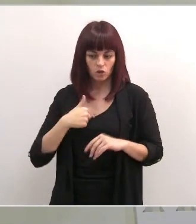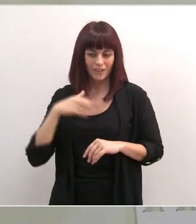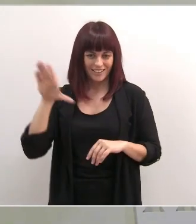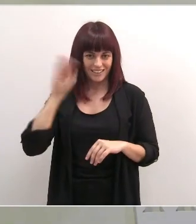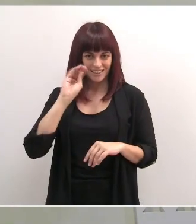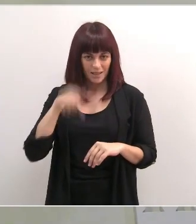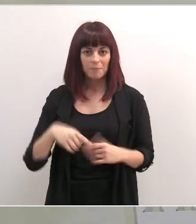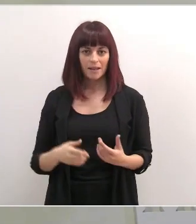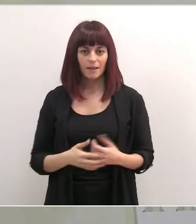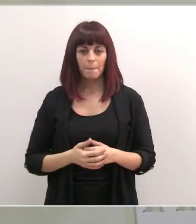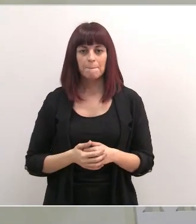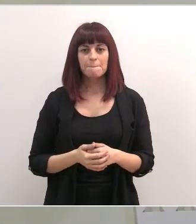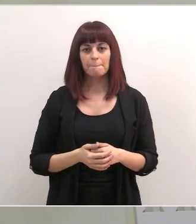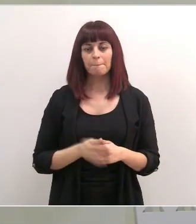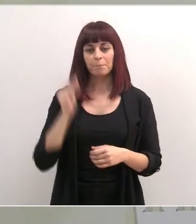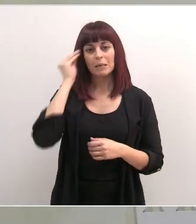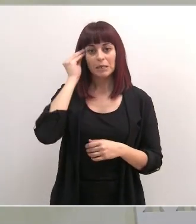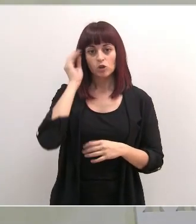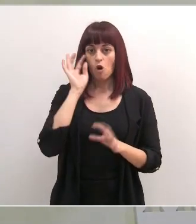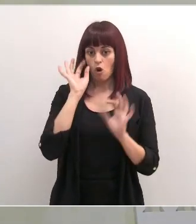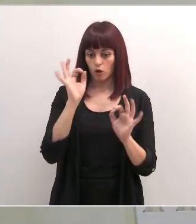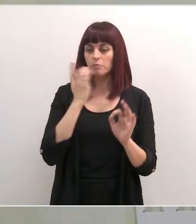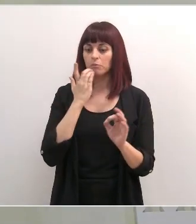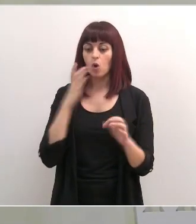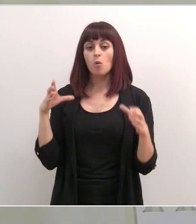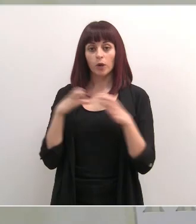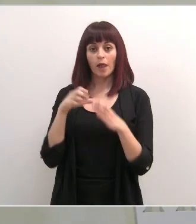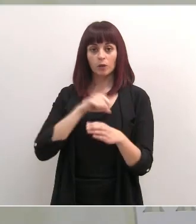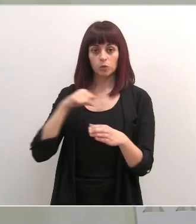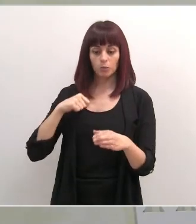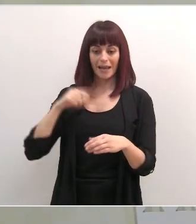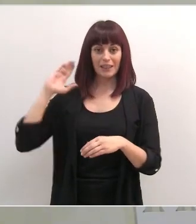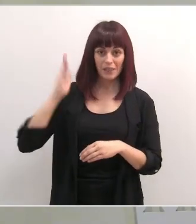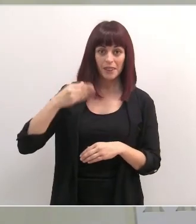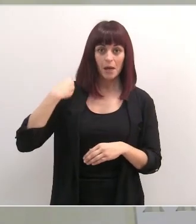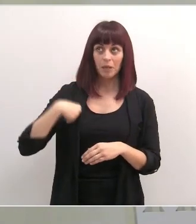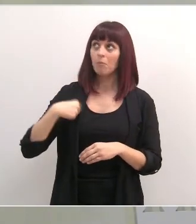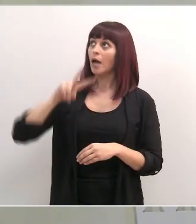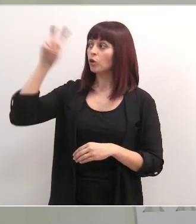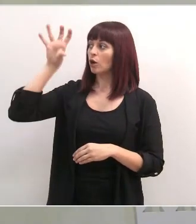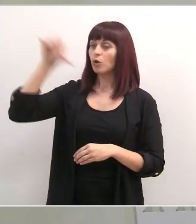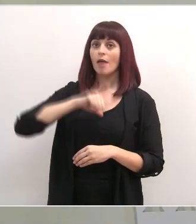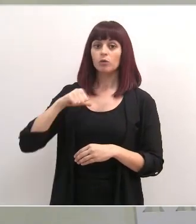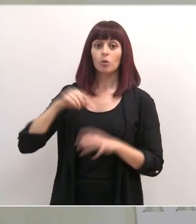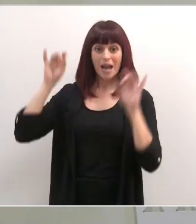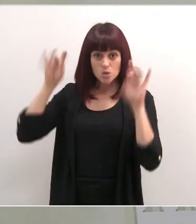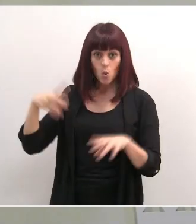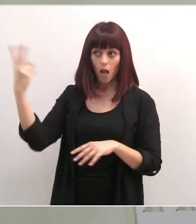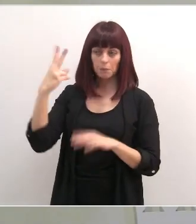creo que sería lo razonable es que una misma comunidad con la misma incidencia pues adopte las mismas medidas. Y eso no es